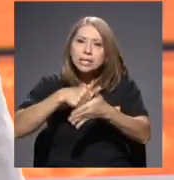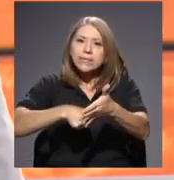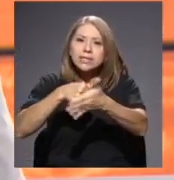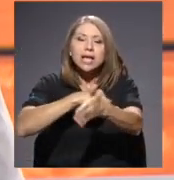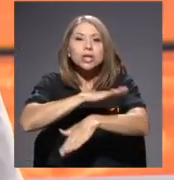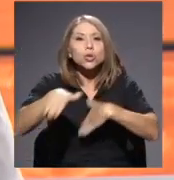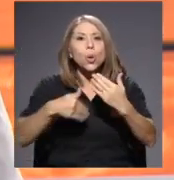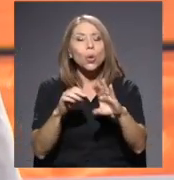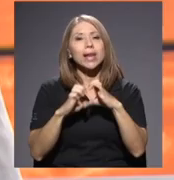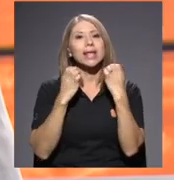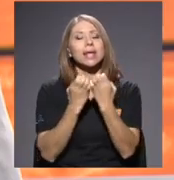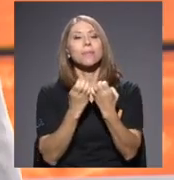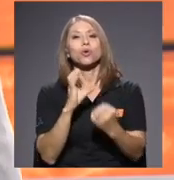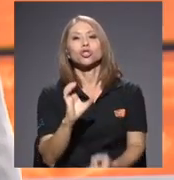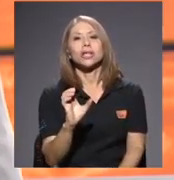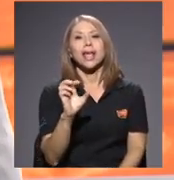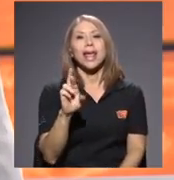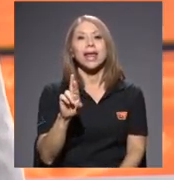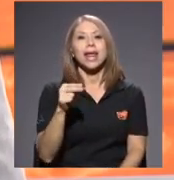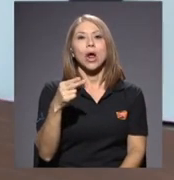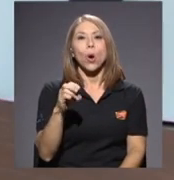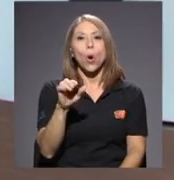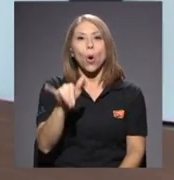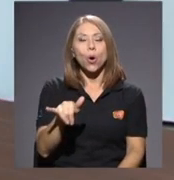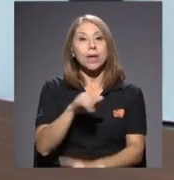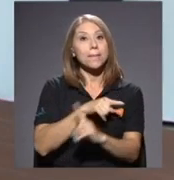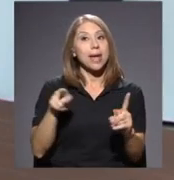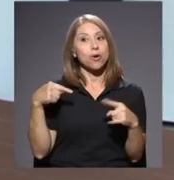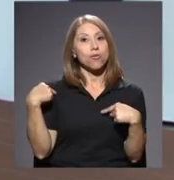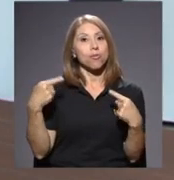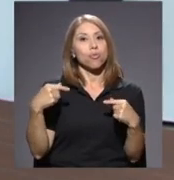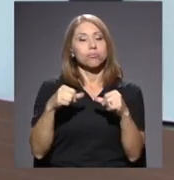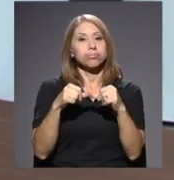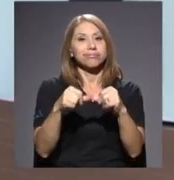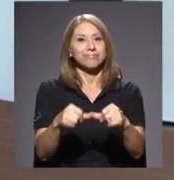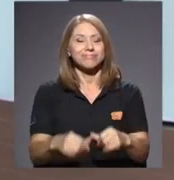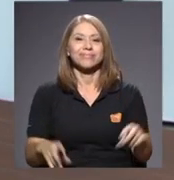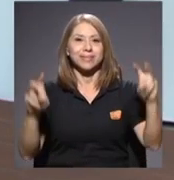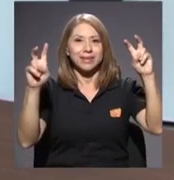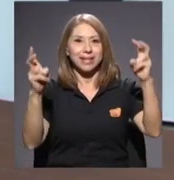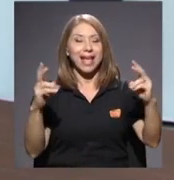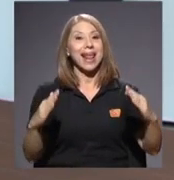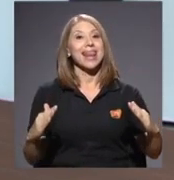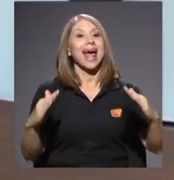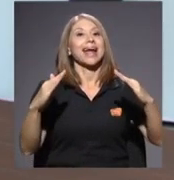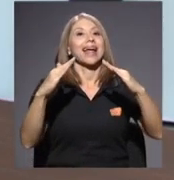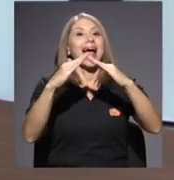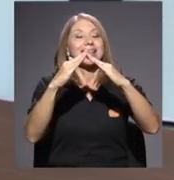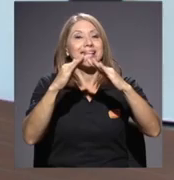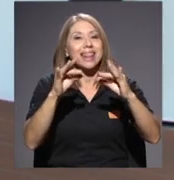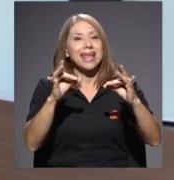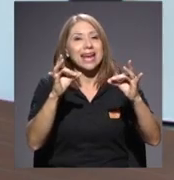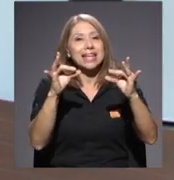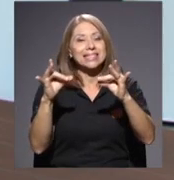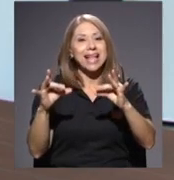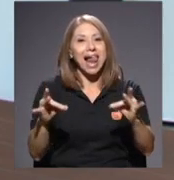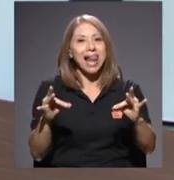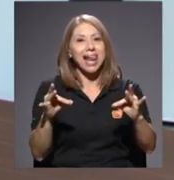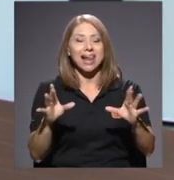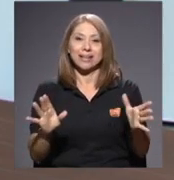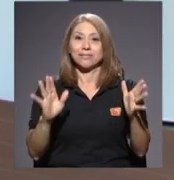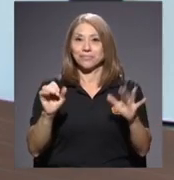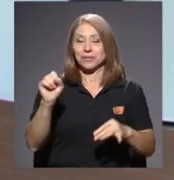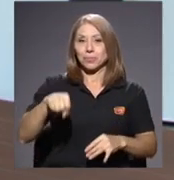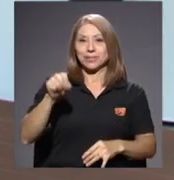Hoy, pero que inició en un momento diario extra inclusive. La Casa de Cristal, don Raúl. Sí, vamos a ver, yo creo que sí es